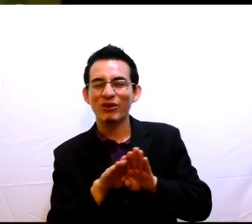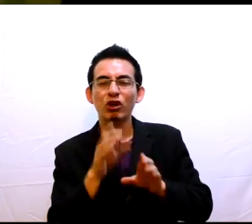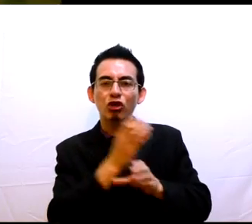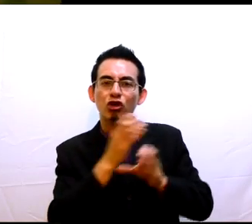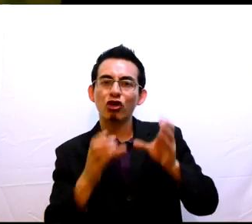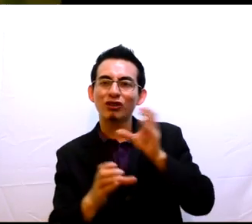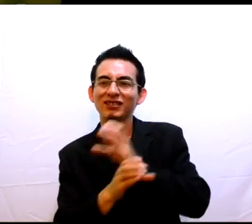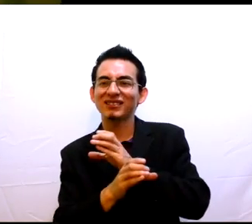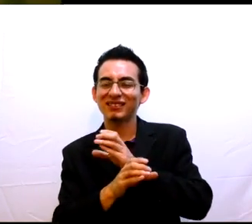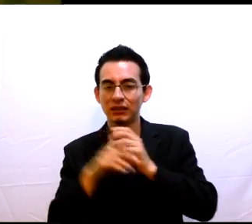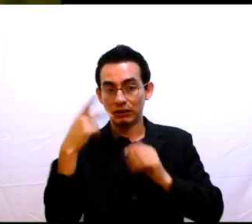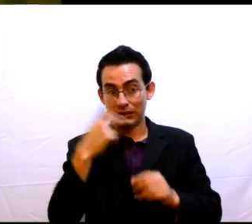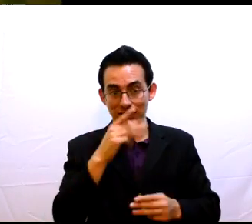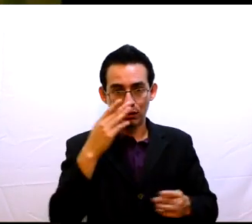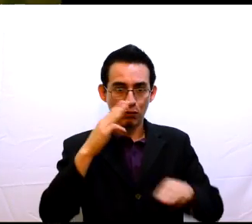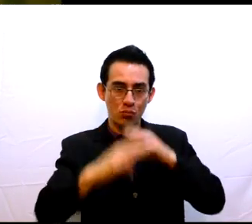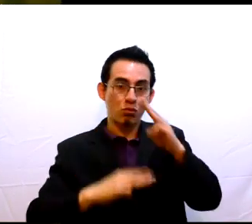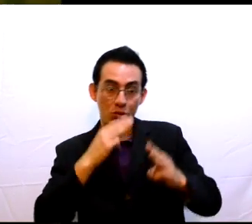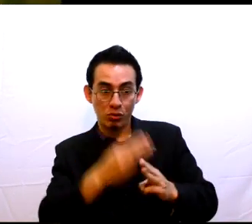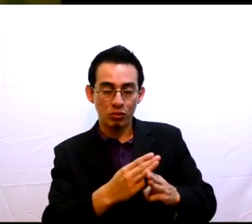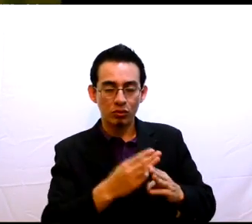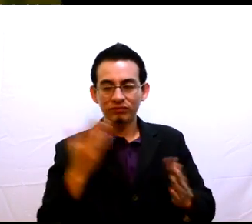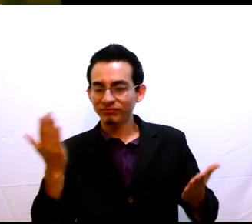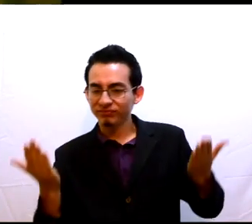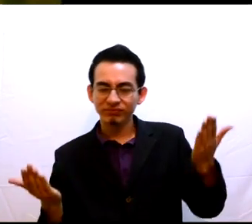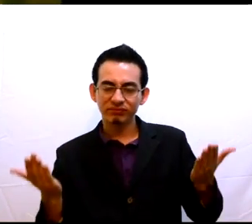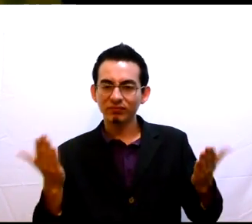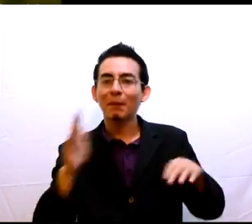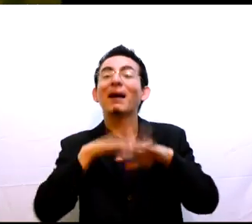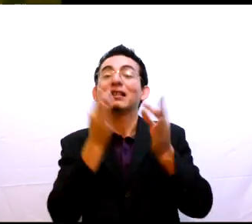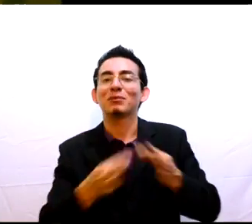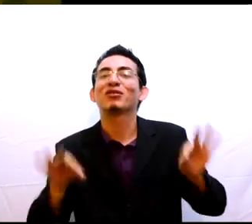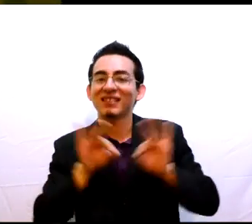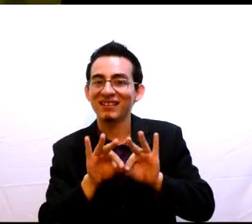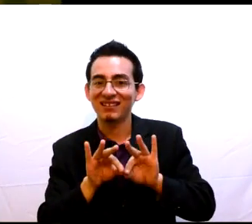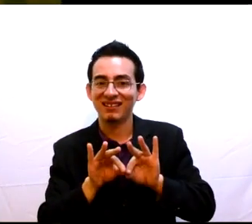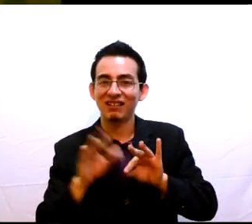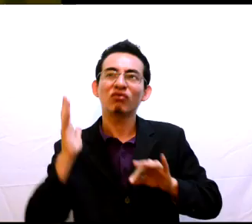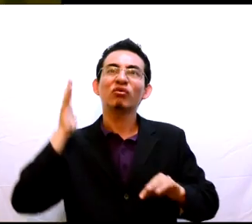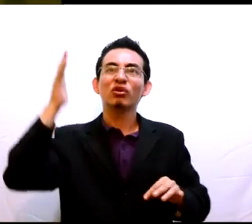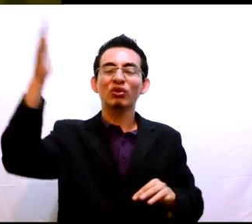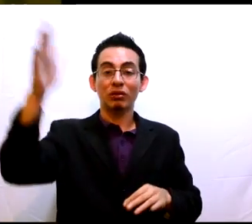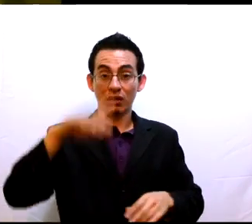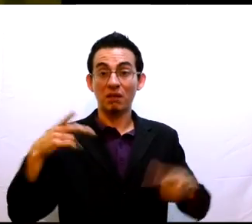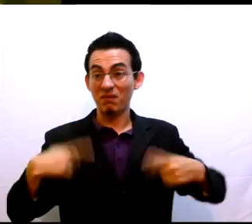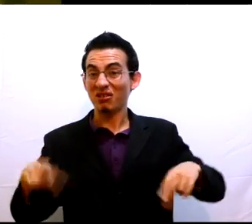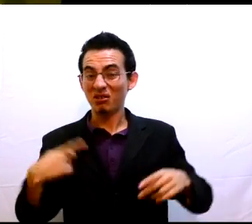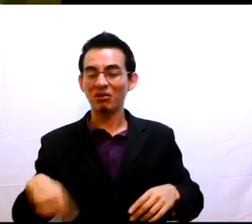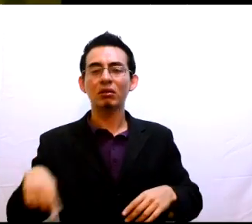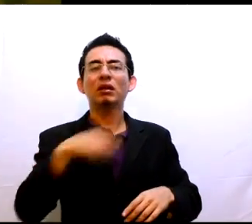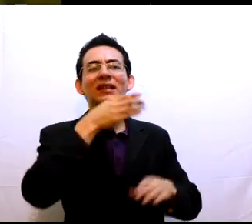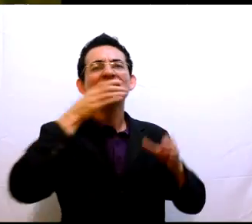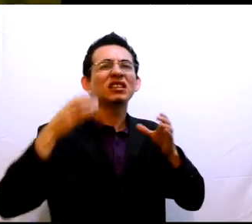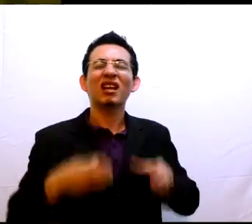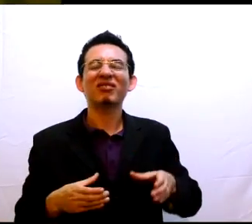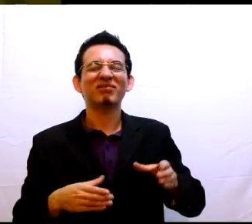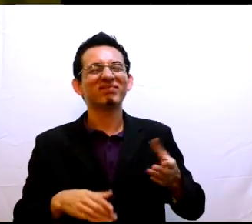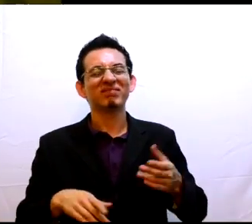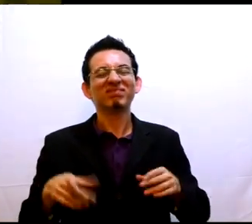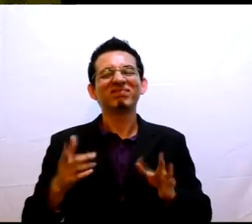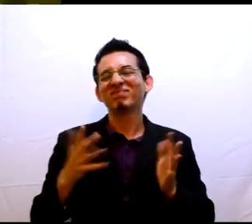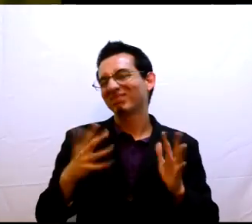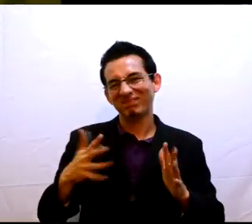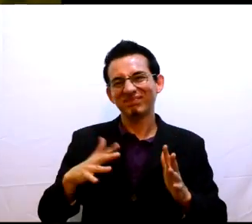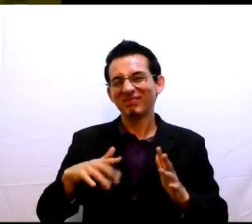riquezas de este mundo para asegurar su futuro son más sagaces que los cristianos son más inteligentes